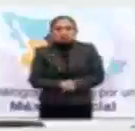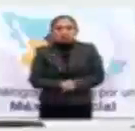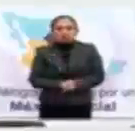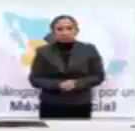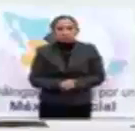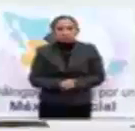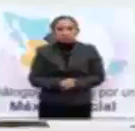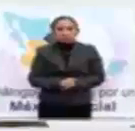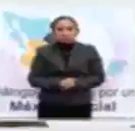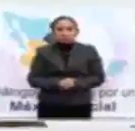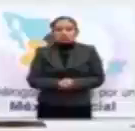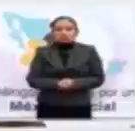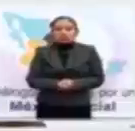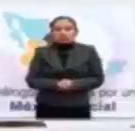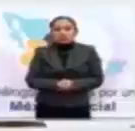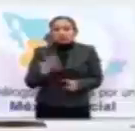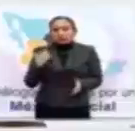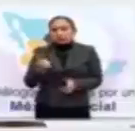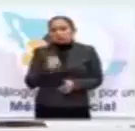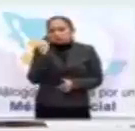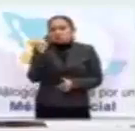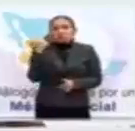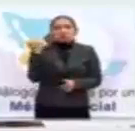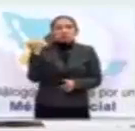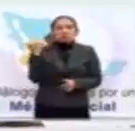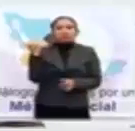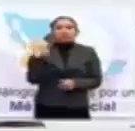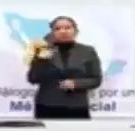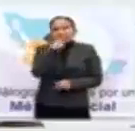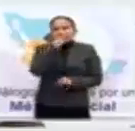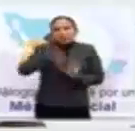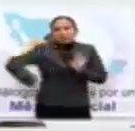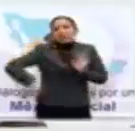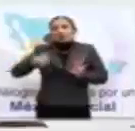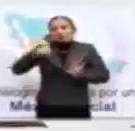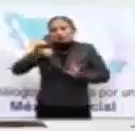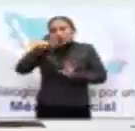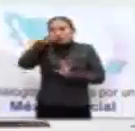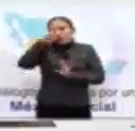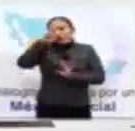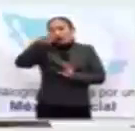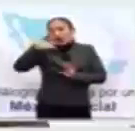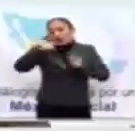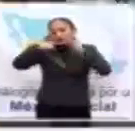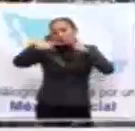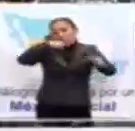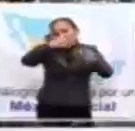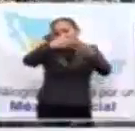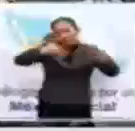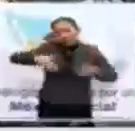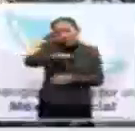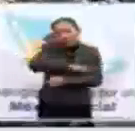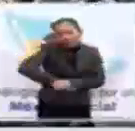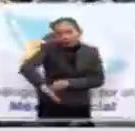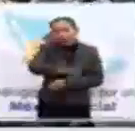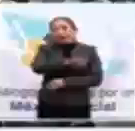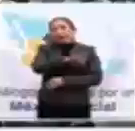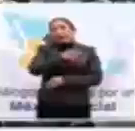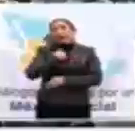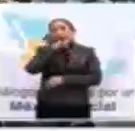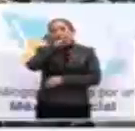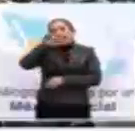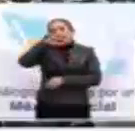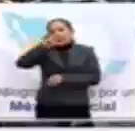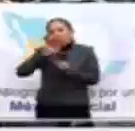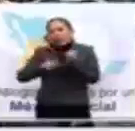es, de alguna manera, aprovechar, ¿no? Ya decía, yo soy parte de una red de la gestión del territorio, donde está el ICA,